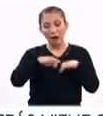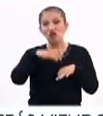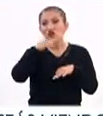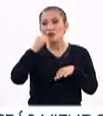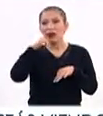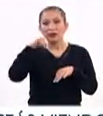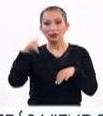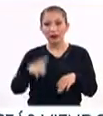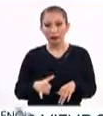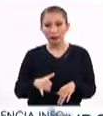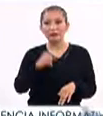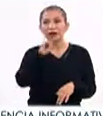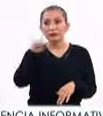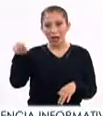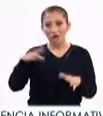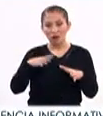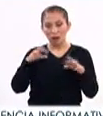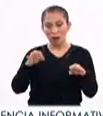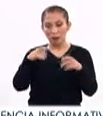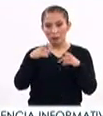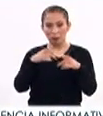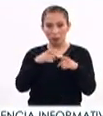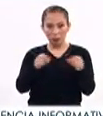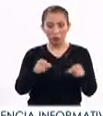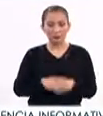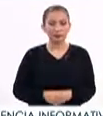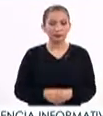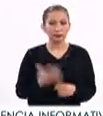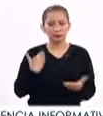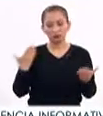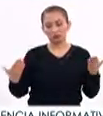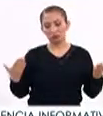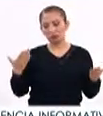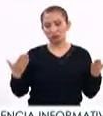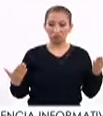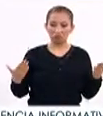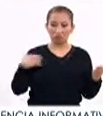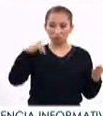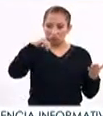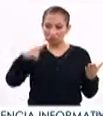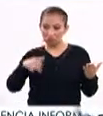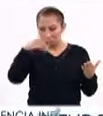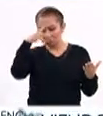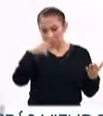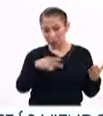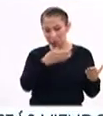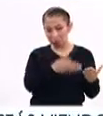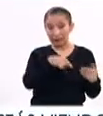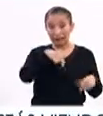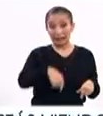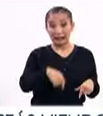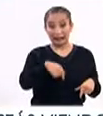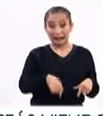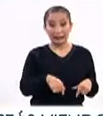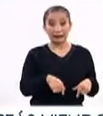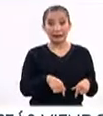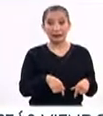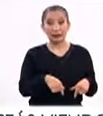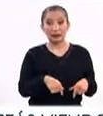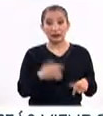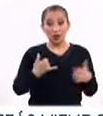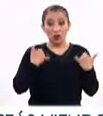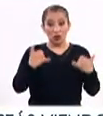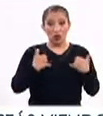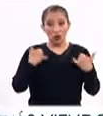Roma, Italia, también en la Fundación Japón, ¿no? Claro. Compara con Italia, aquí como